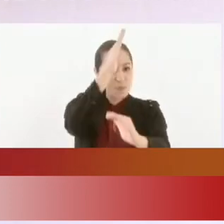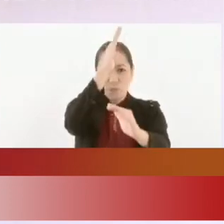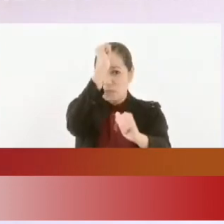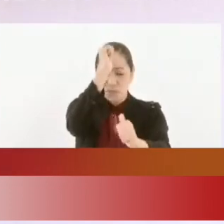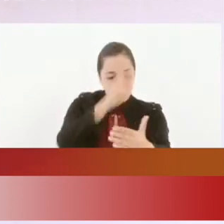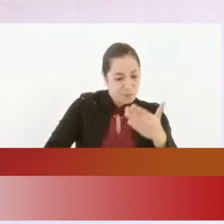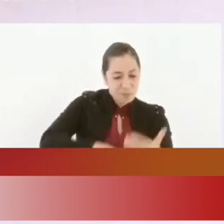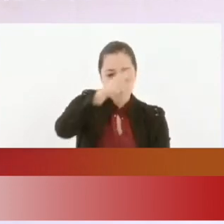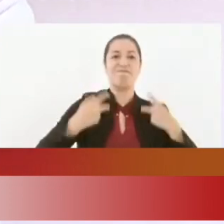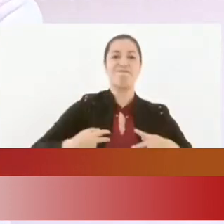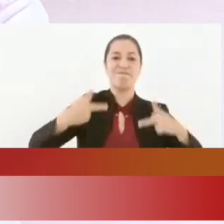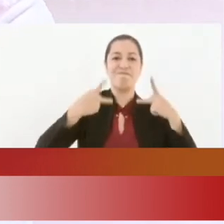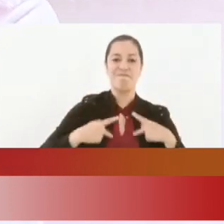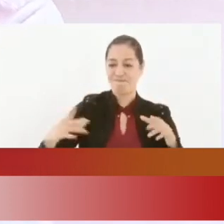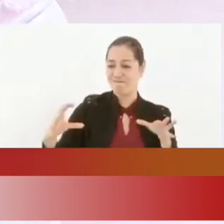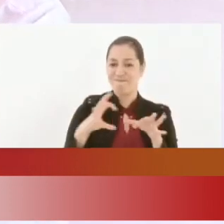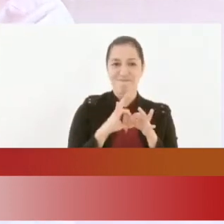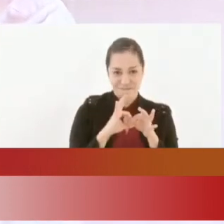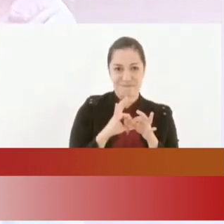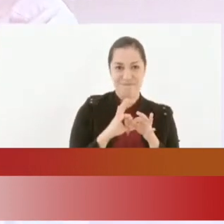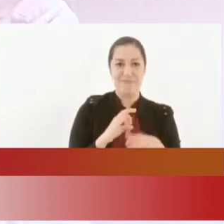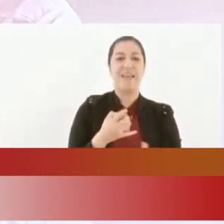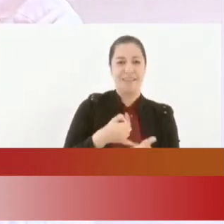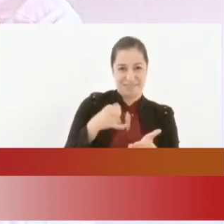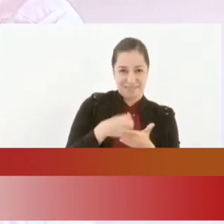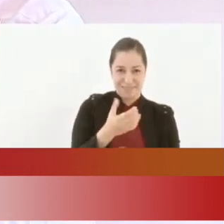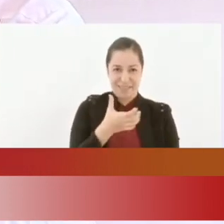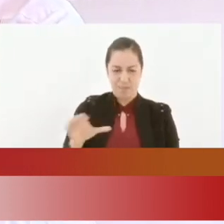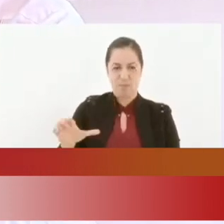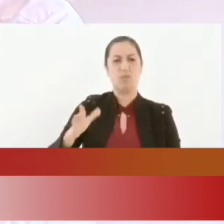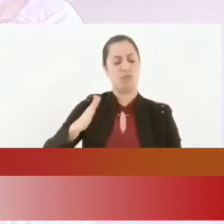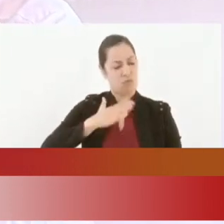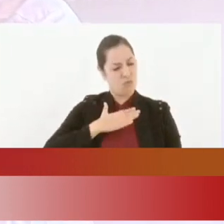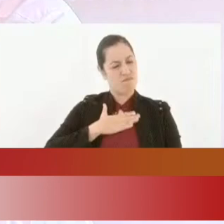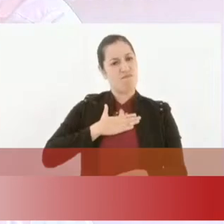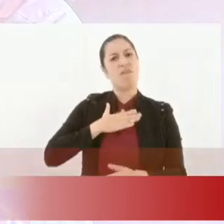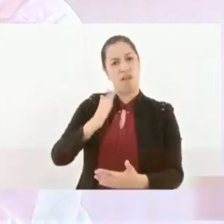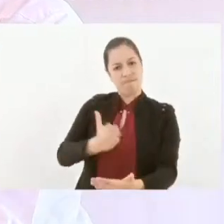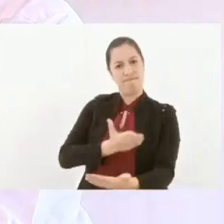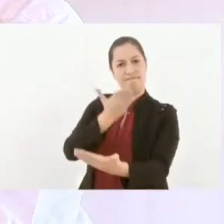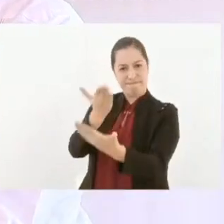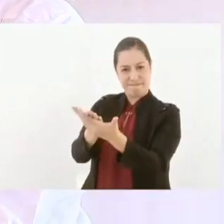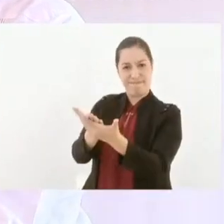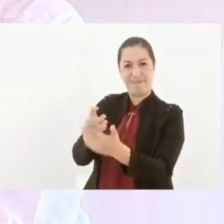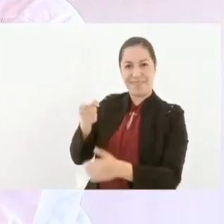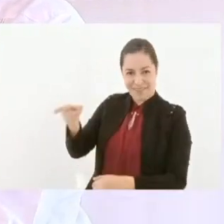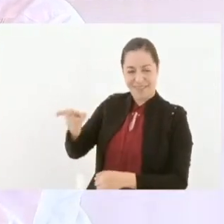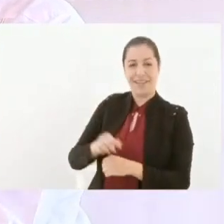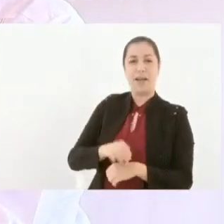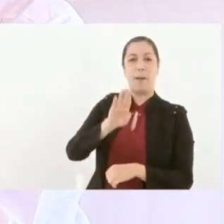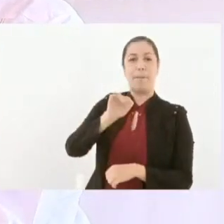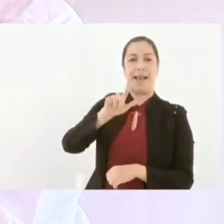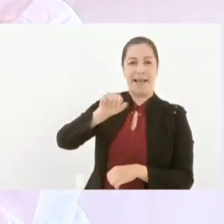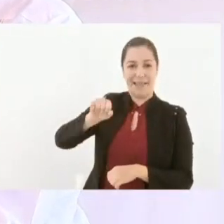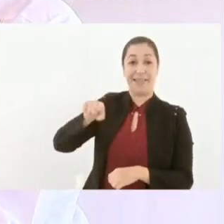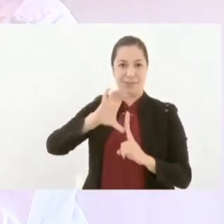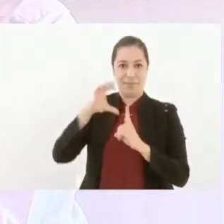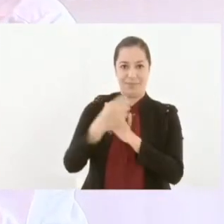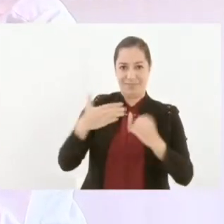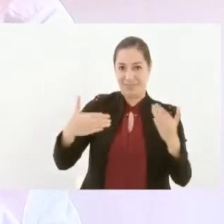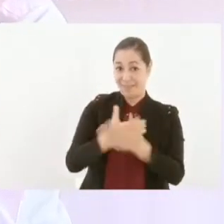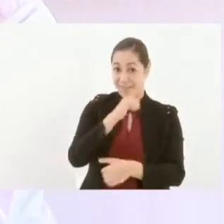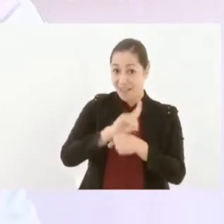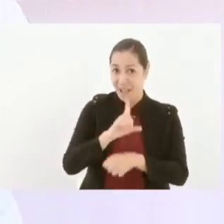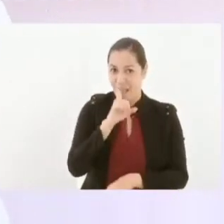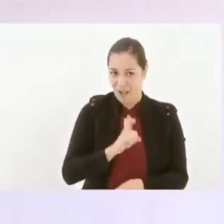los productores. Yo le voy a pedir a Blanca Jiménez, la directora de Conagua,